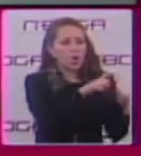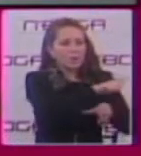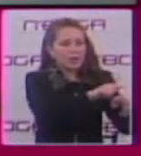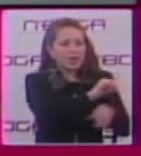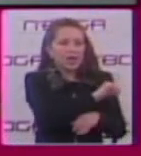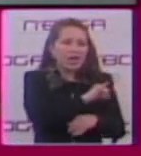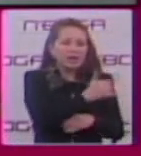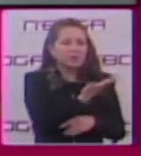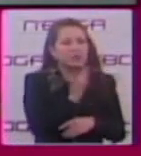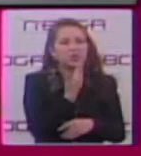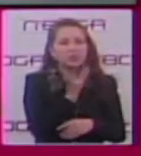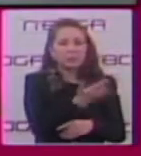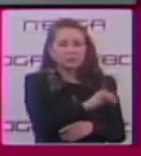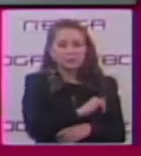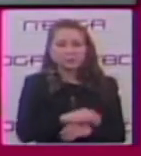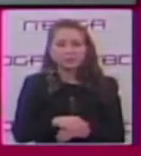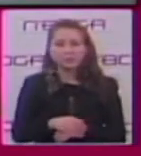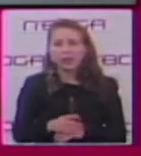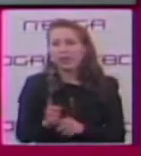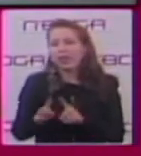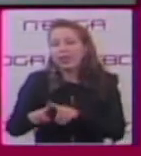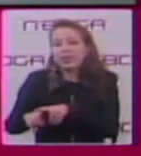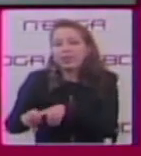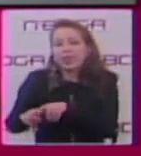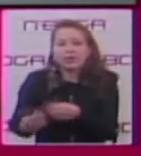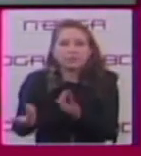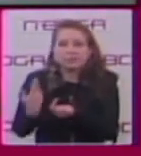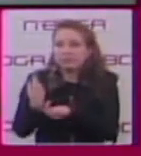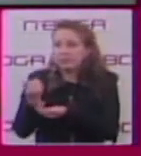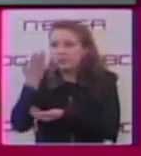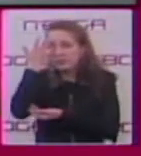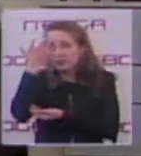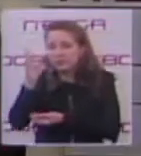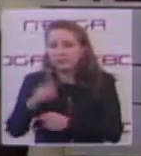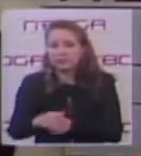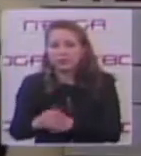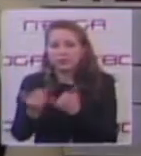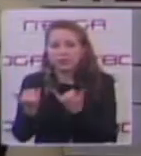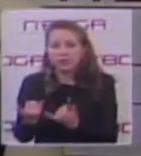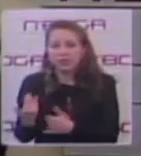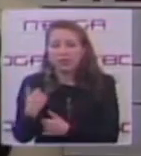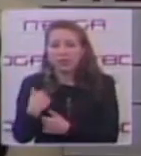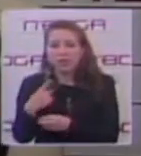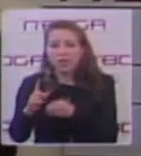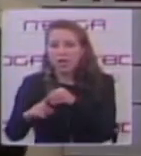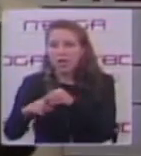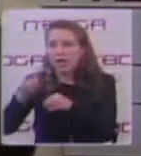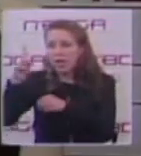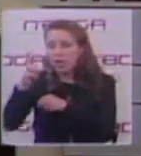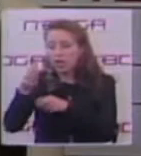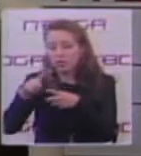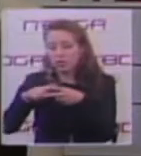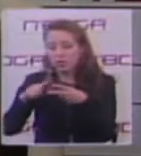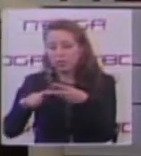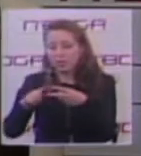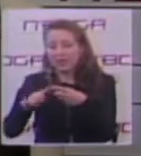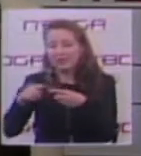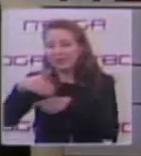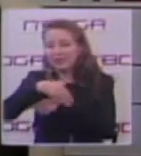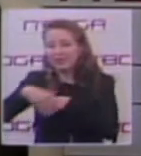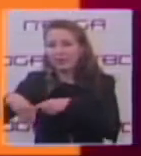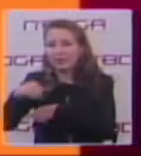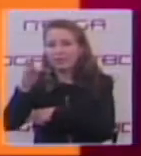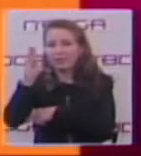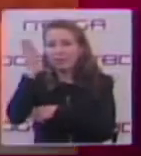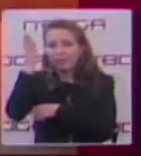local franquiciado? La inversión varía. La inversión varía porque actualmente tenemos en Quito dos locales, el de la Avenida Brasil, que